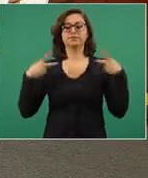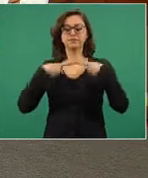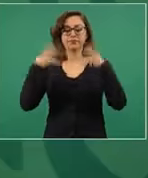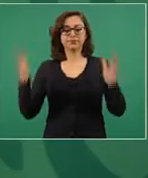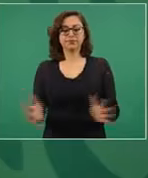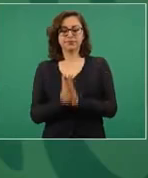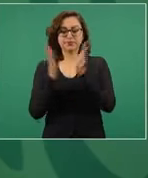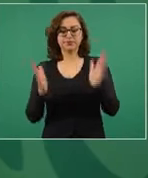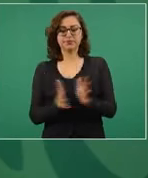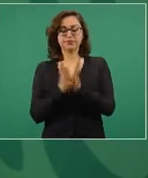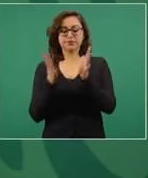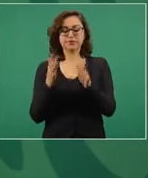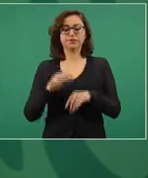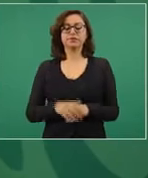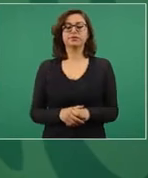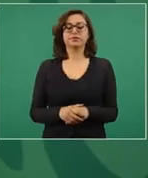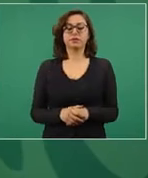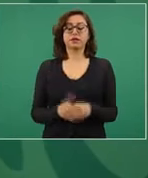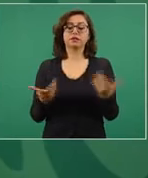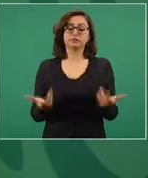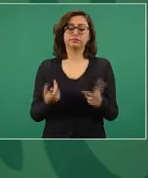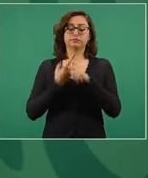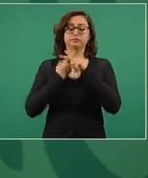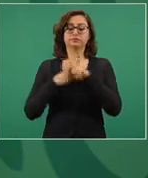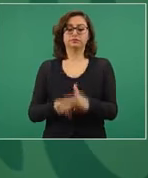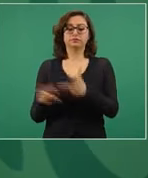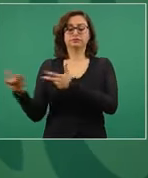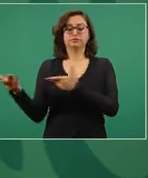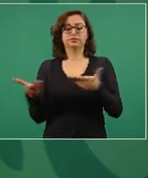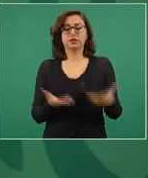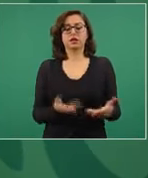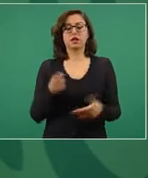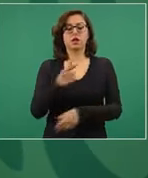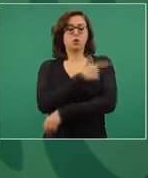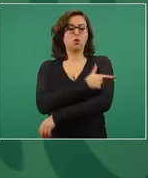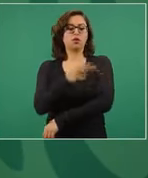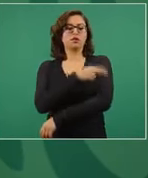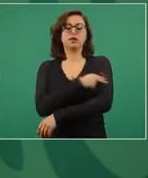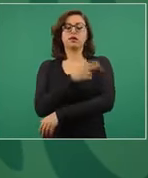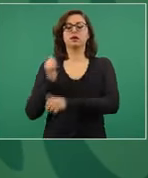que ahora le doy la palabra al comandante de la Guardia Nacional.